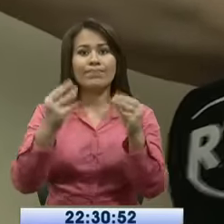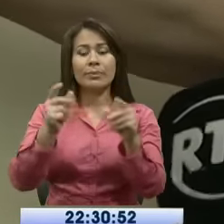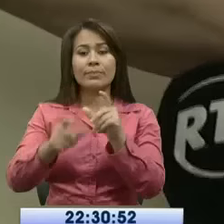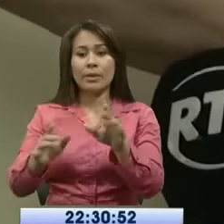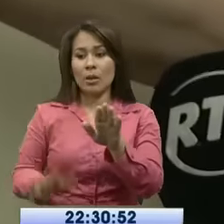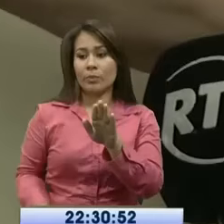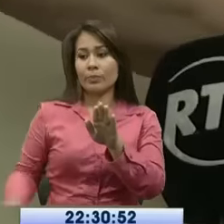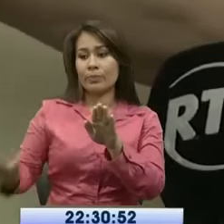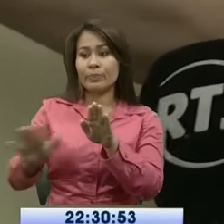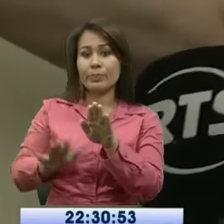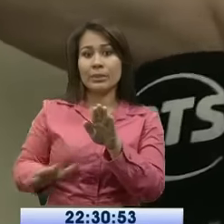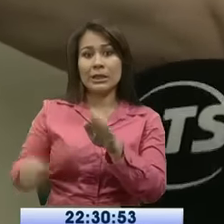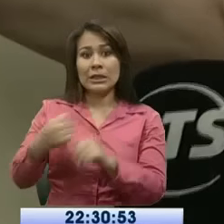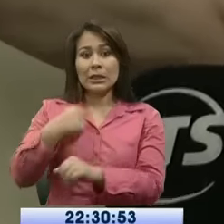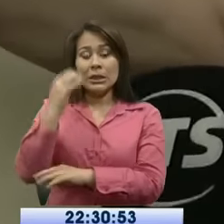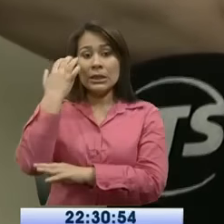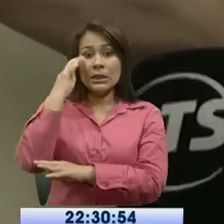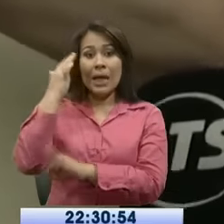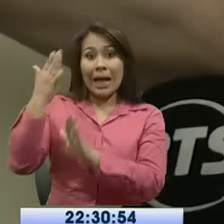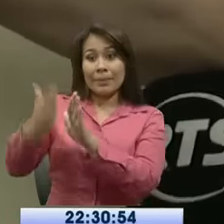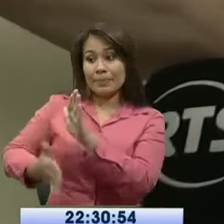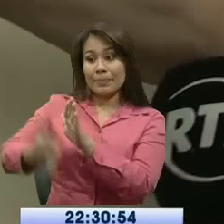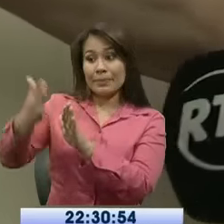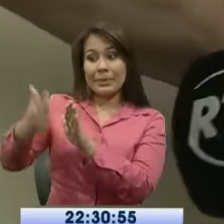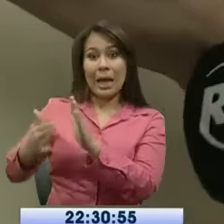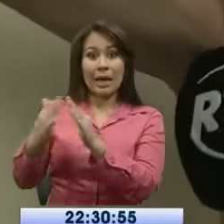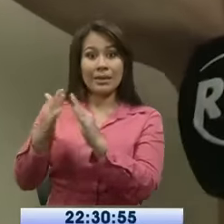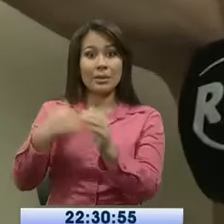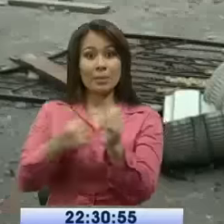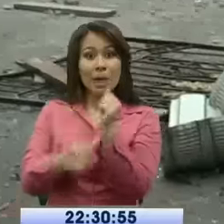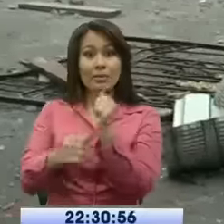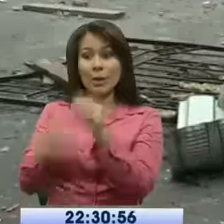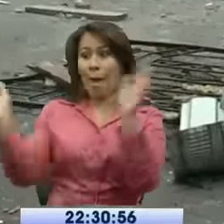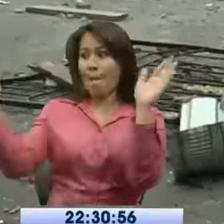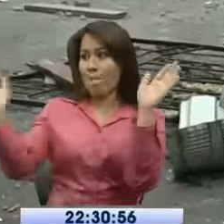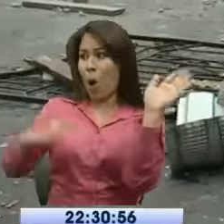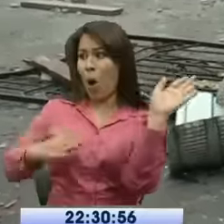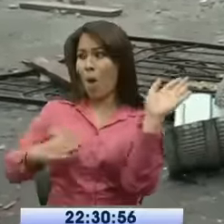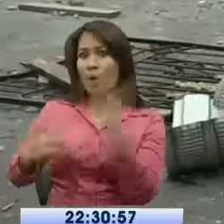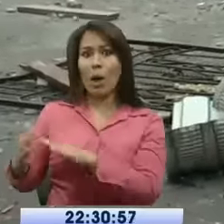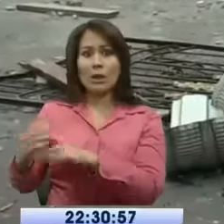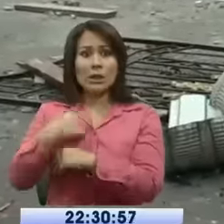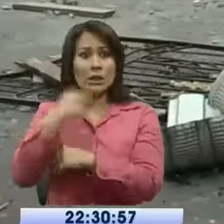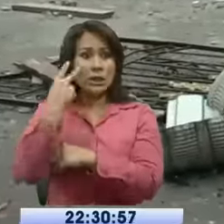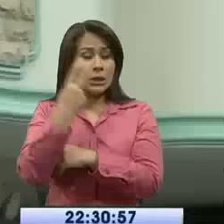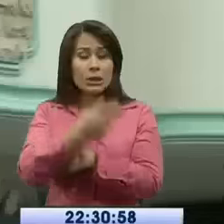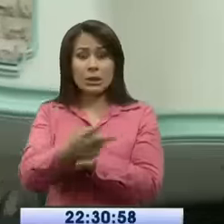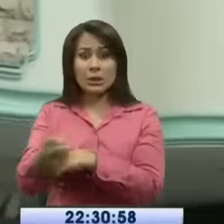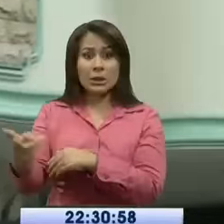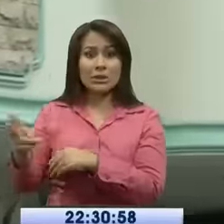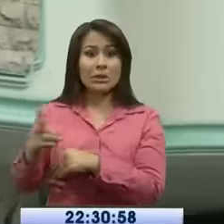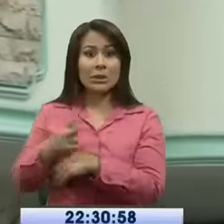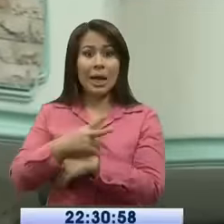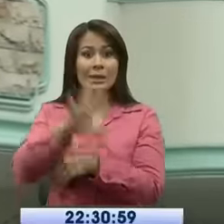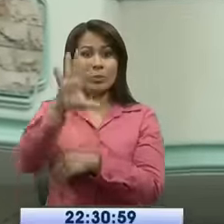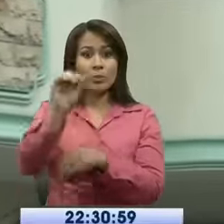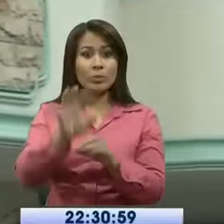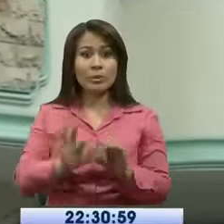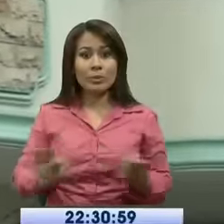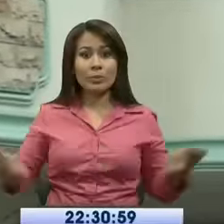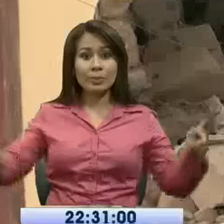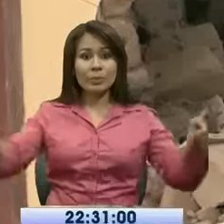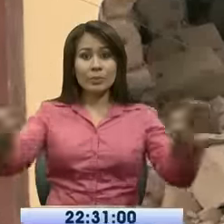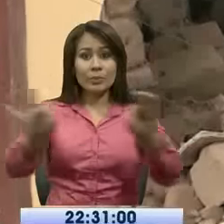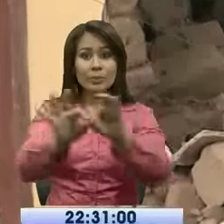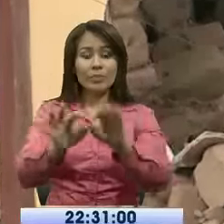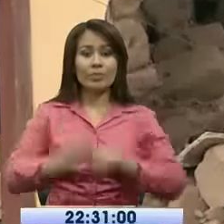ahí en la sala, la pared de la casa de mi hermana, llegó a mi sala. La onda expansiva se extendió aproximadamente a 50 metros